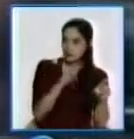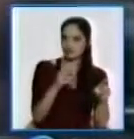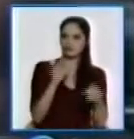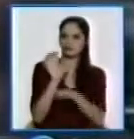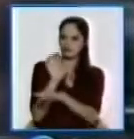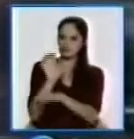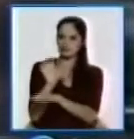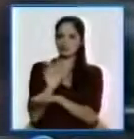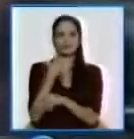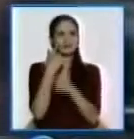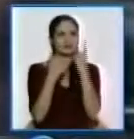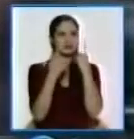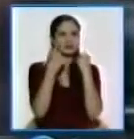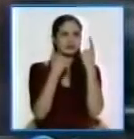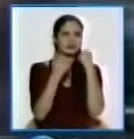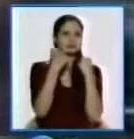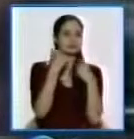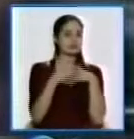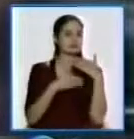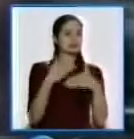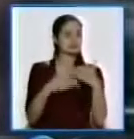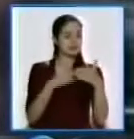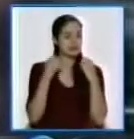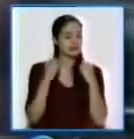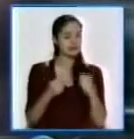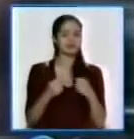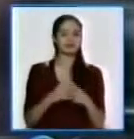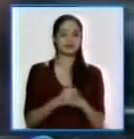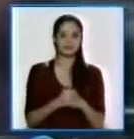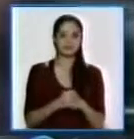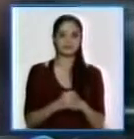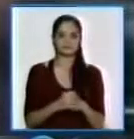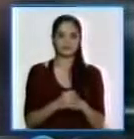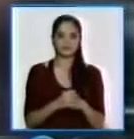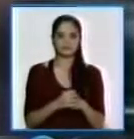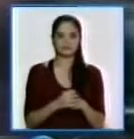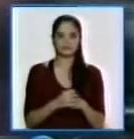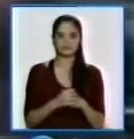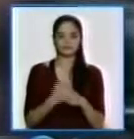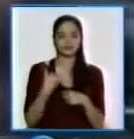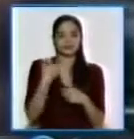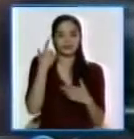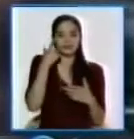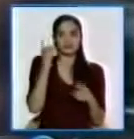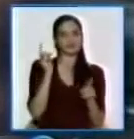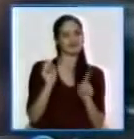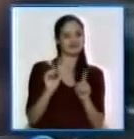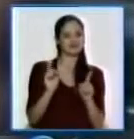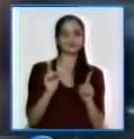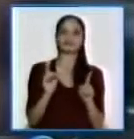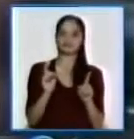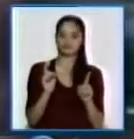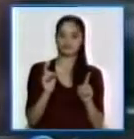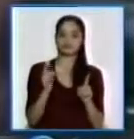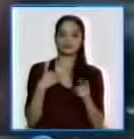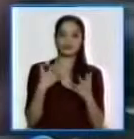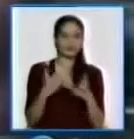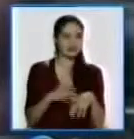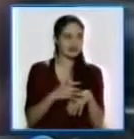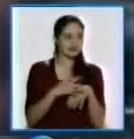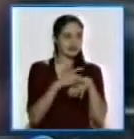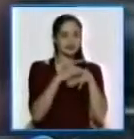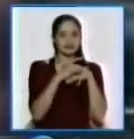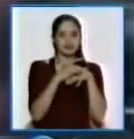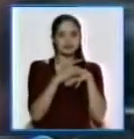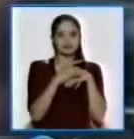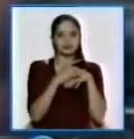otra. Entonces pues fue un proceso muy duro porque yo pensé que no, que yo en vez de darle ánimo, yo pensé que yo no iba a